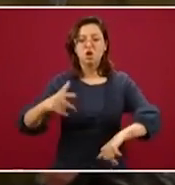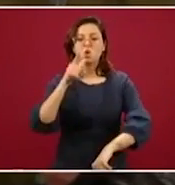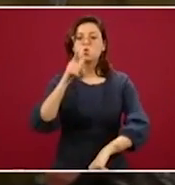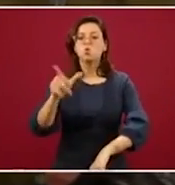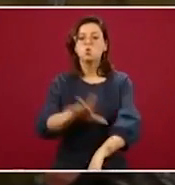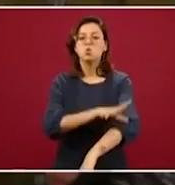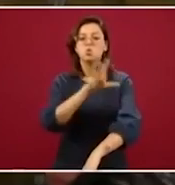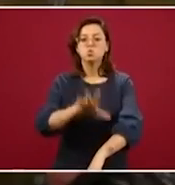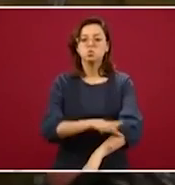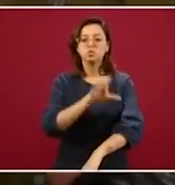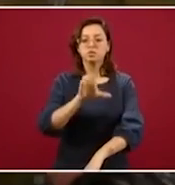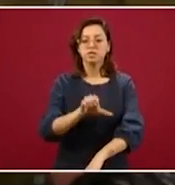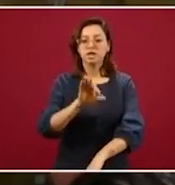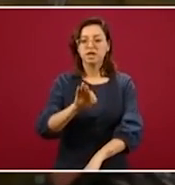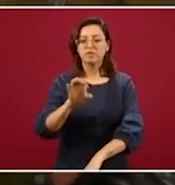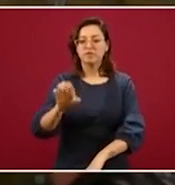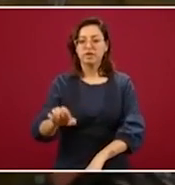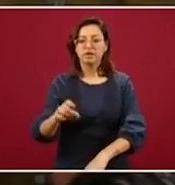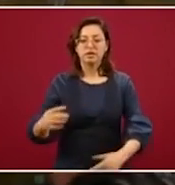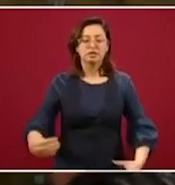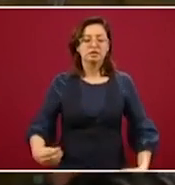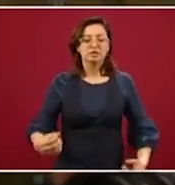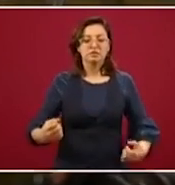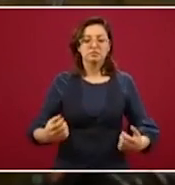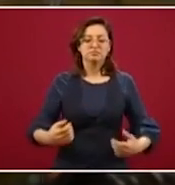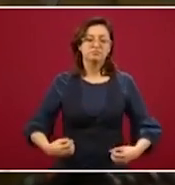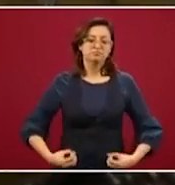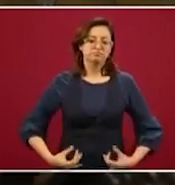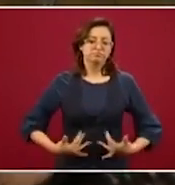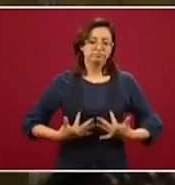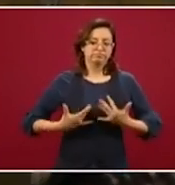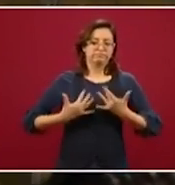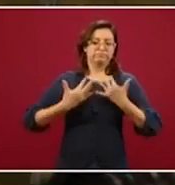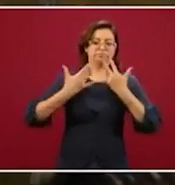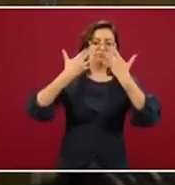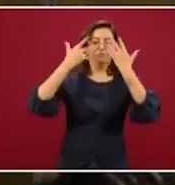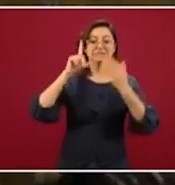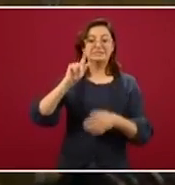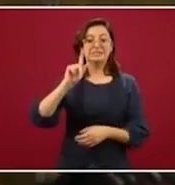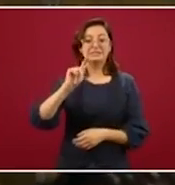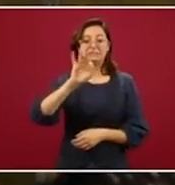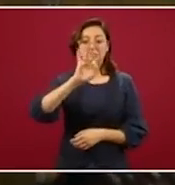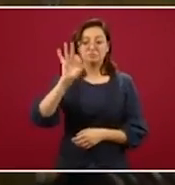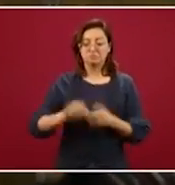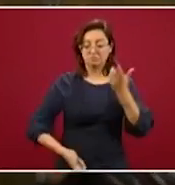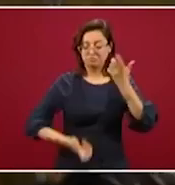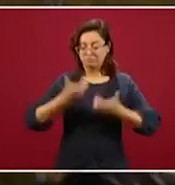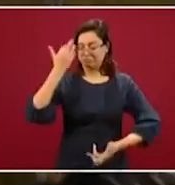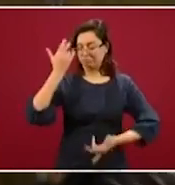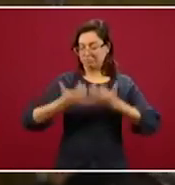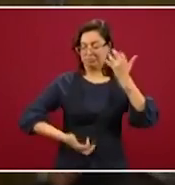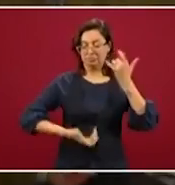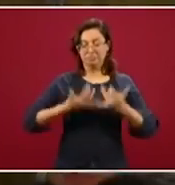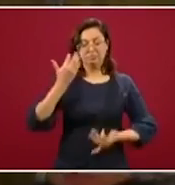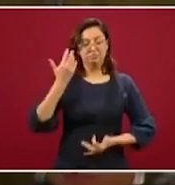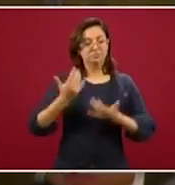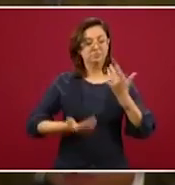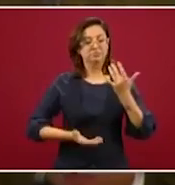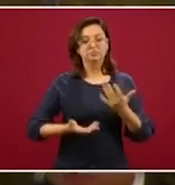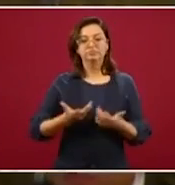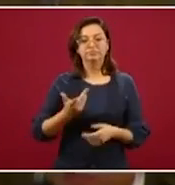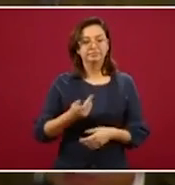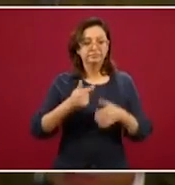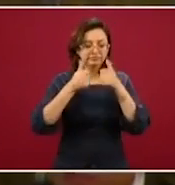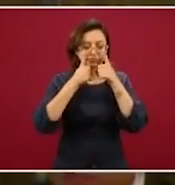Luis Fernando, que es menor de edad, por eso no doy los apellidos, sufrió quemaduras en más del 70% del cuerpo. Quedó totalmente incapacitado. De hecho, tuvo